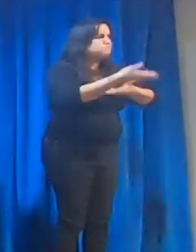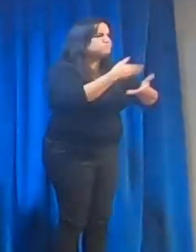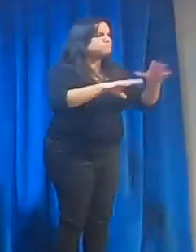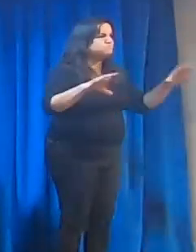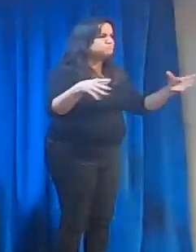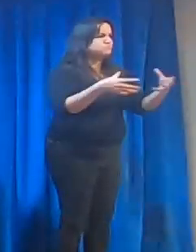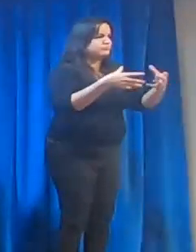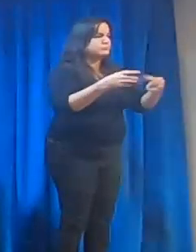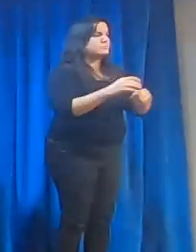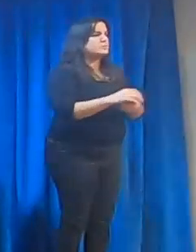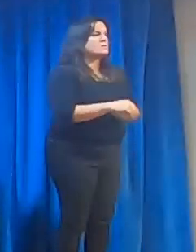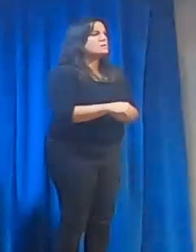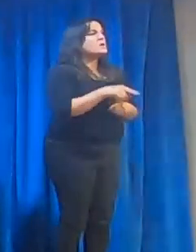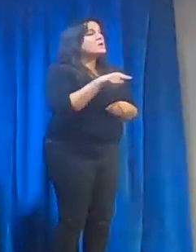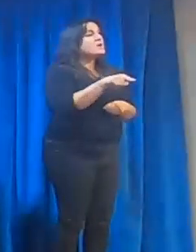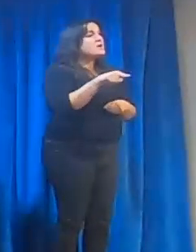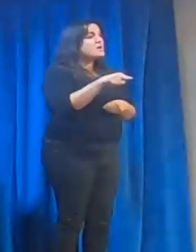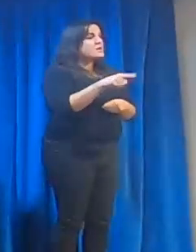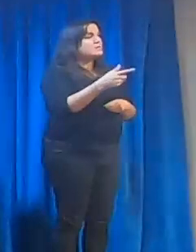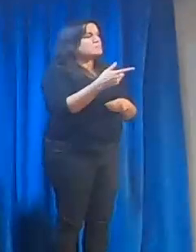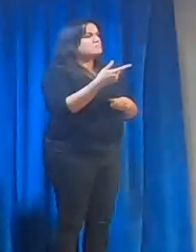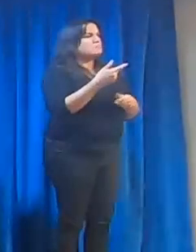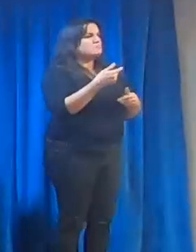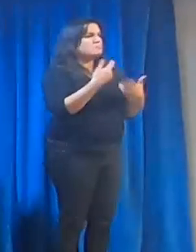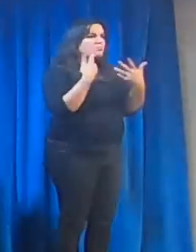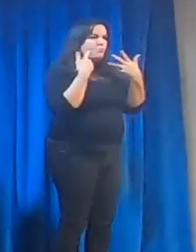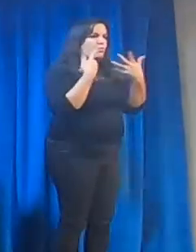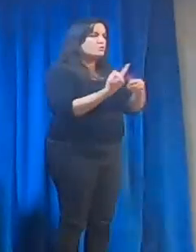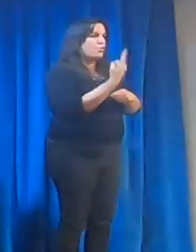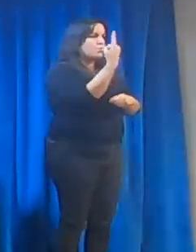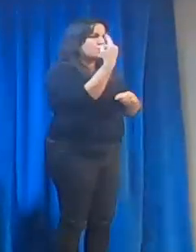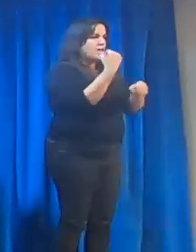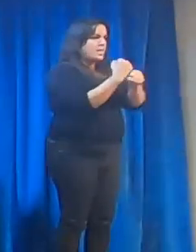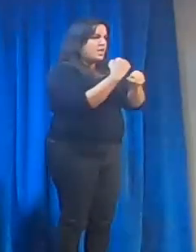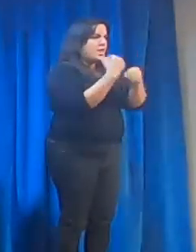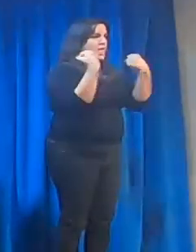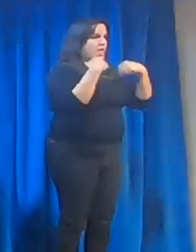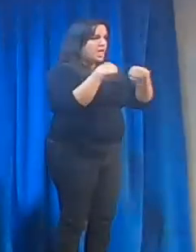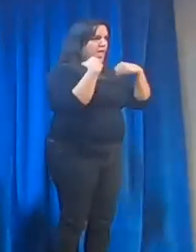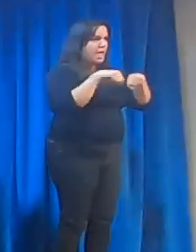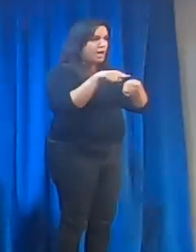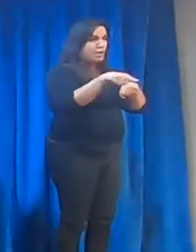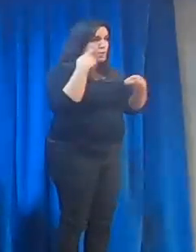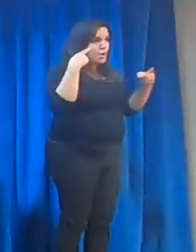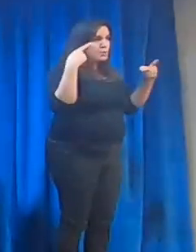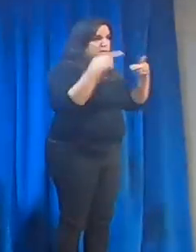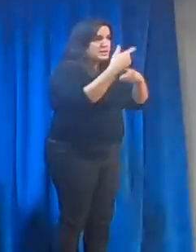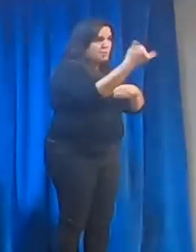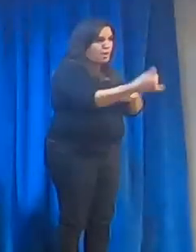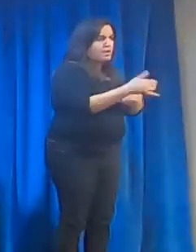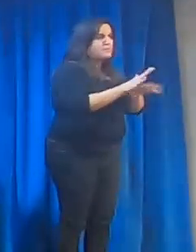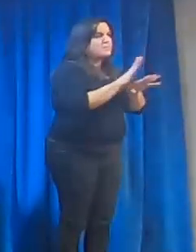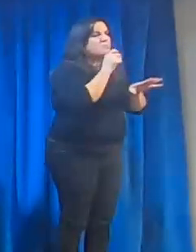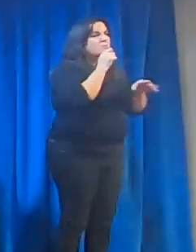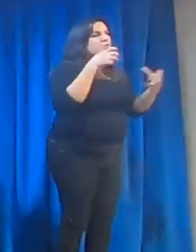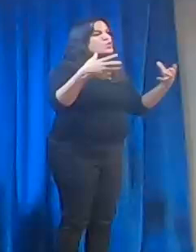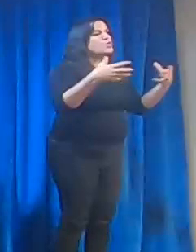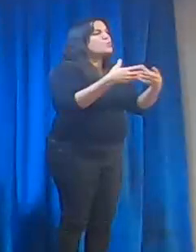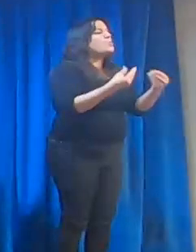que se plantea explícita e implícitamente una tarea que constituye su finalidad. Son grupos para Misión